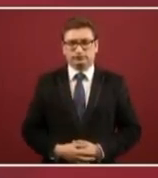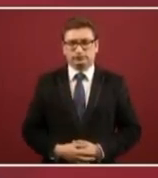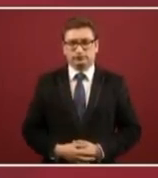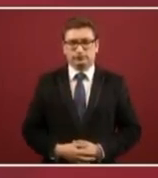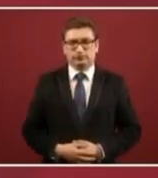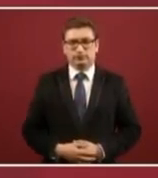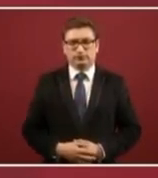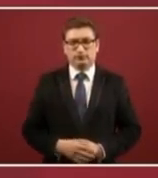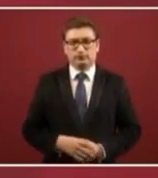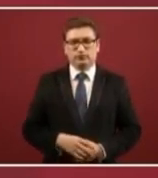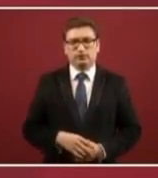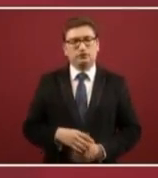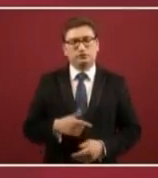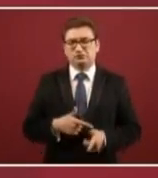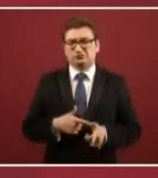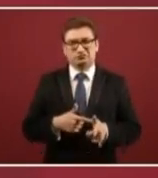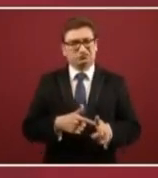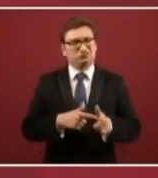a continuar esta gira